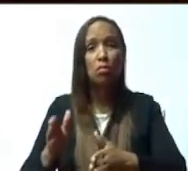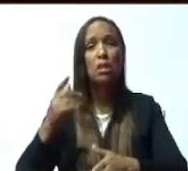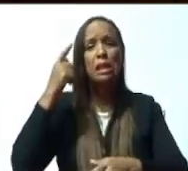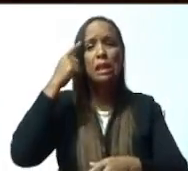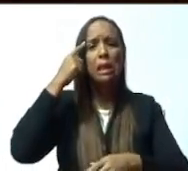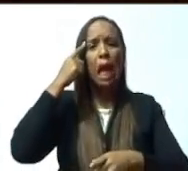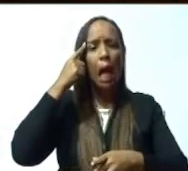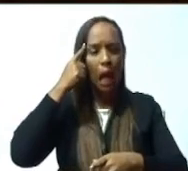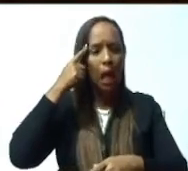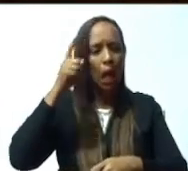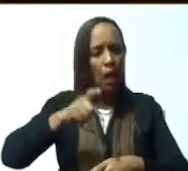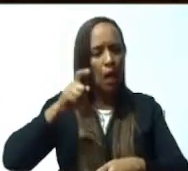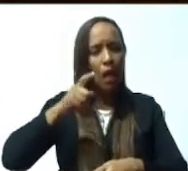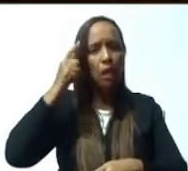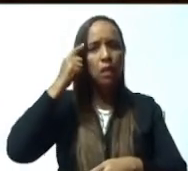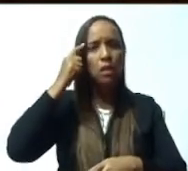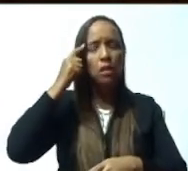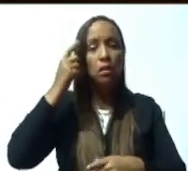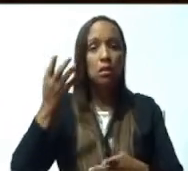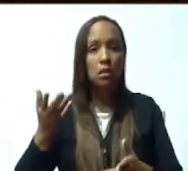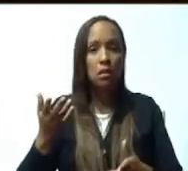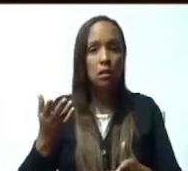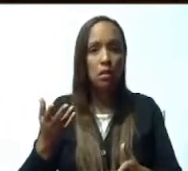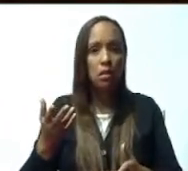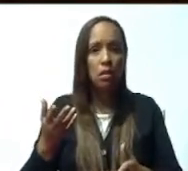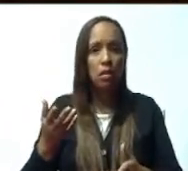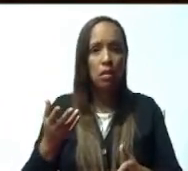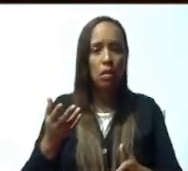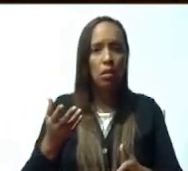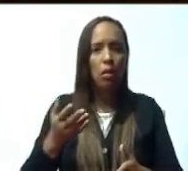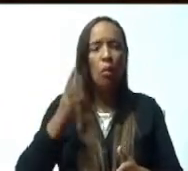¿Cuántos jóvenes vamos a sacar de la